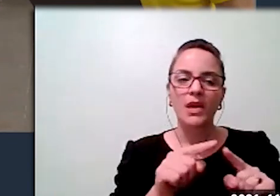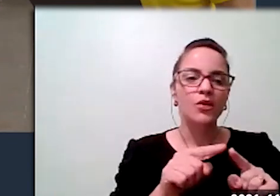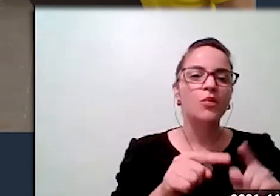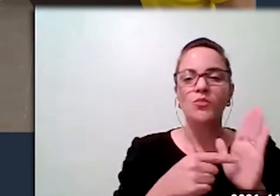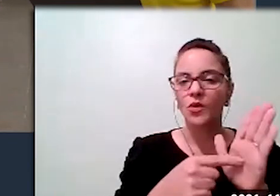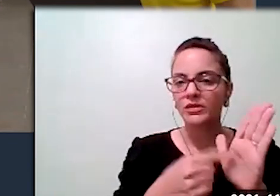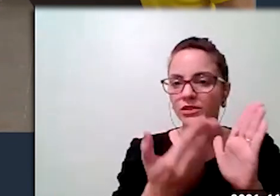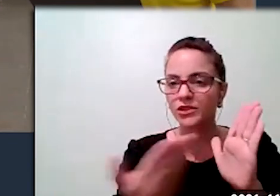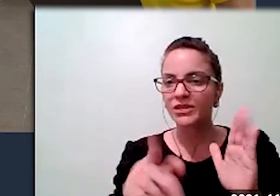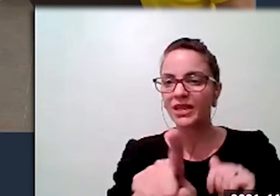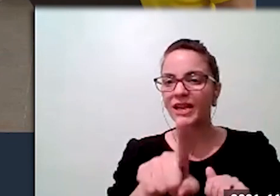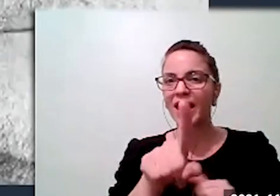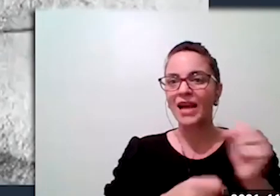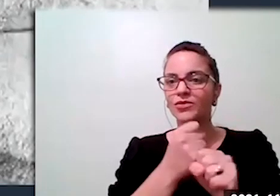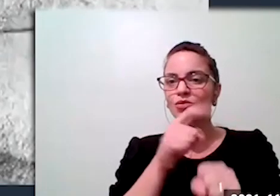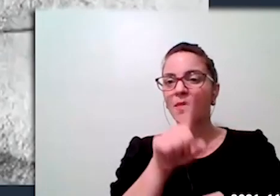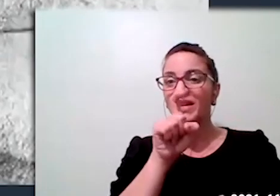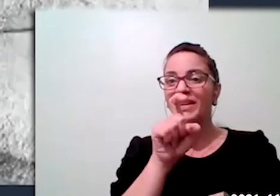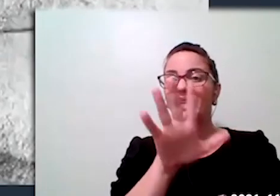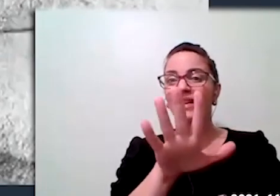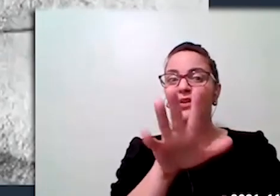en la isleta.